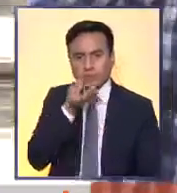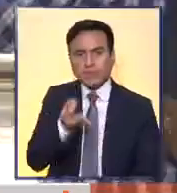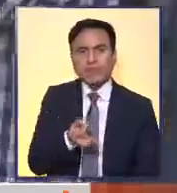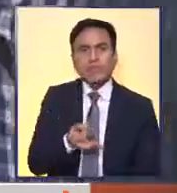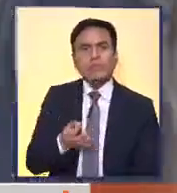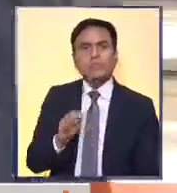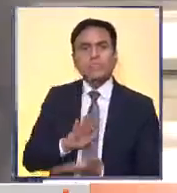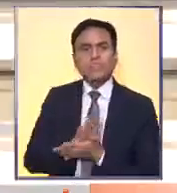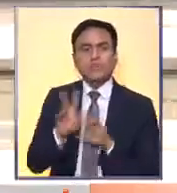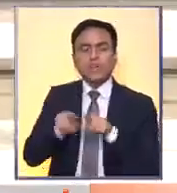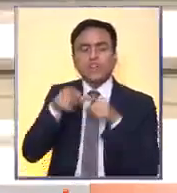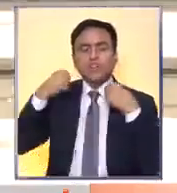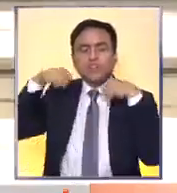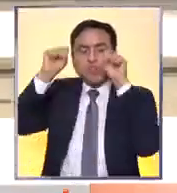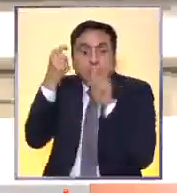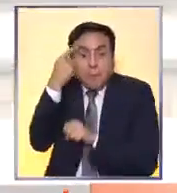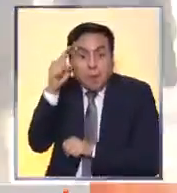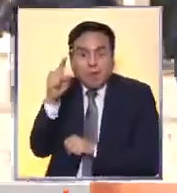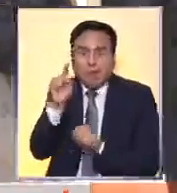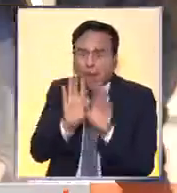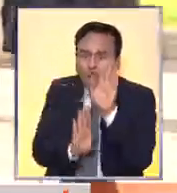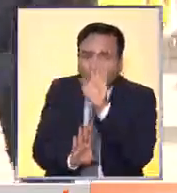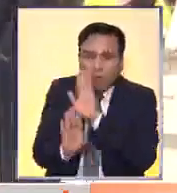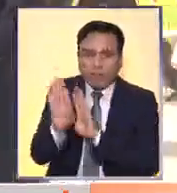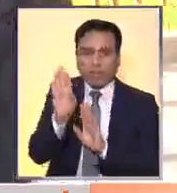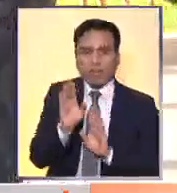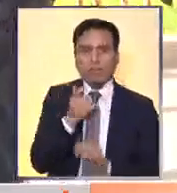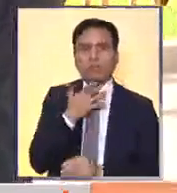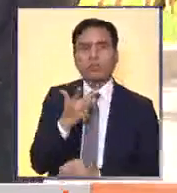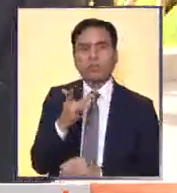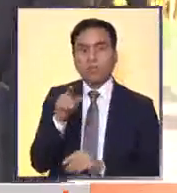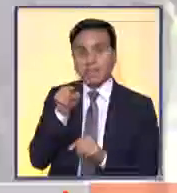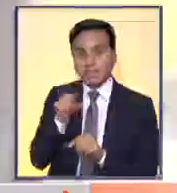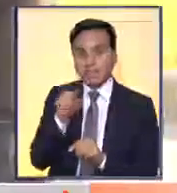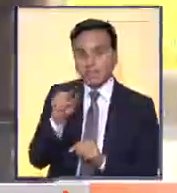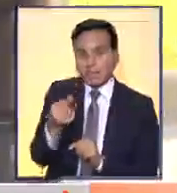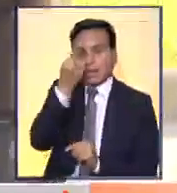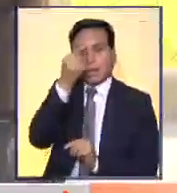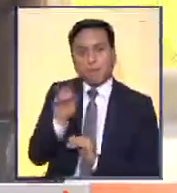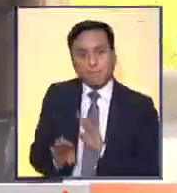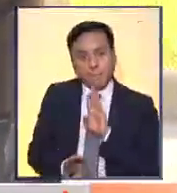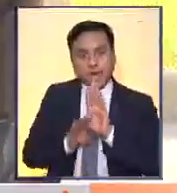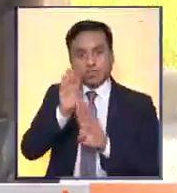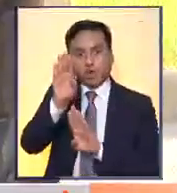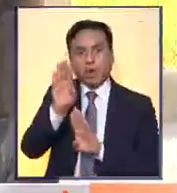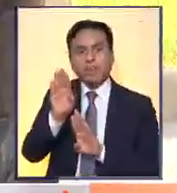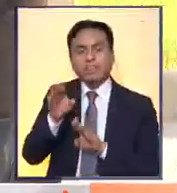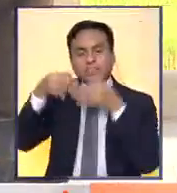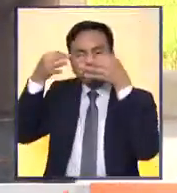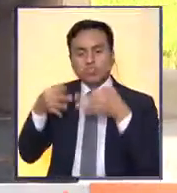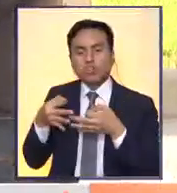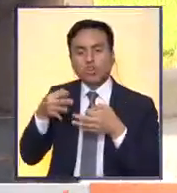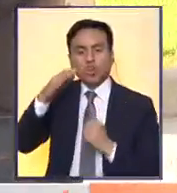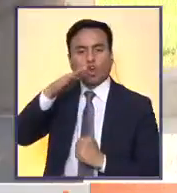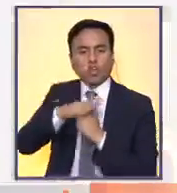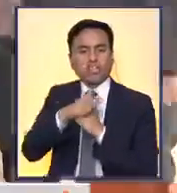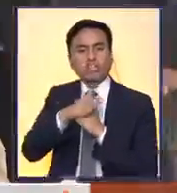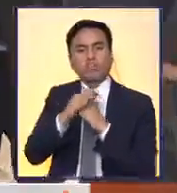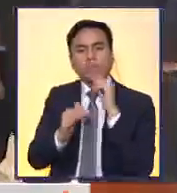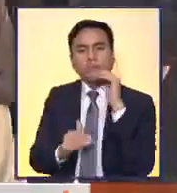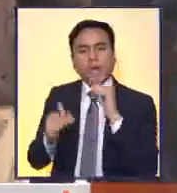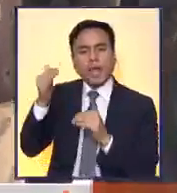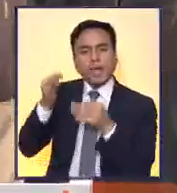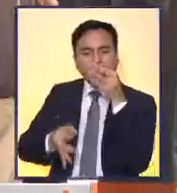festejaron como un triunfo pero con cautela porque si bien este es un primer paso la decisión de la corte suprema le da luz verde